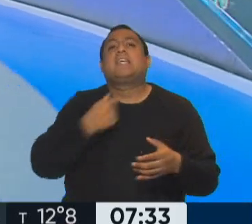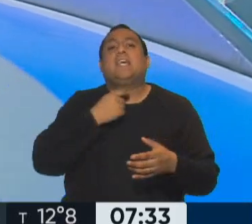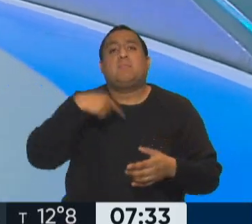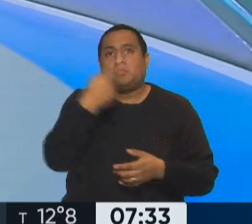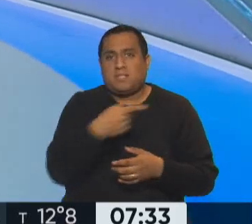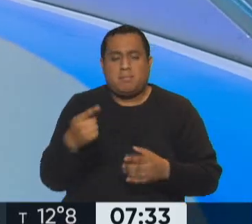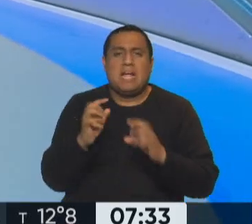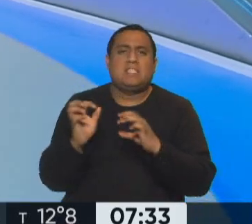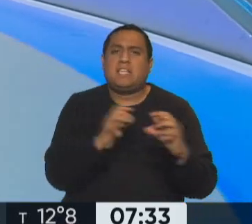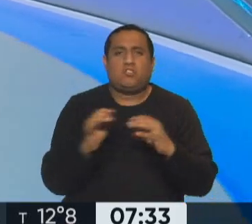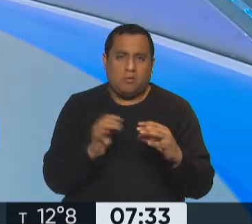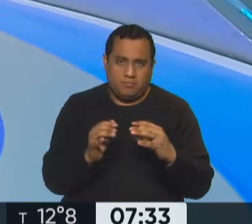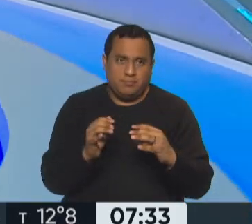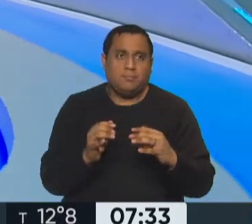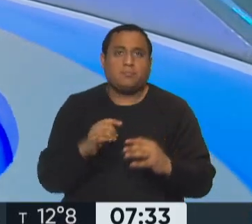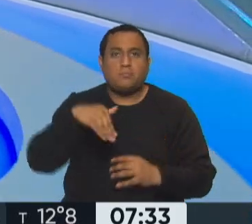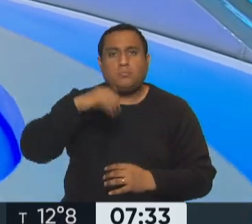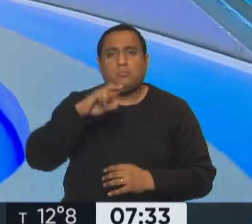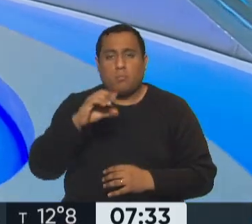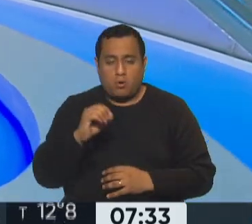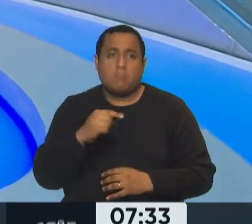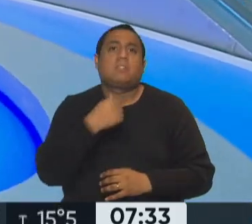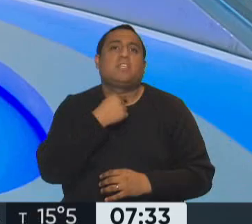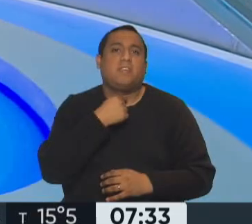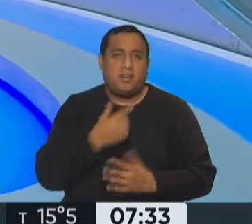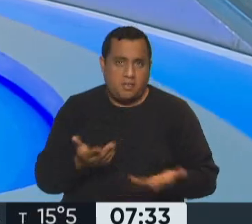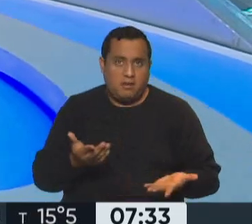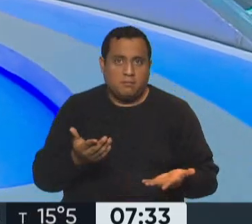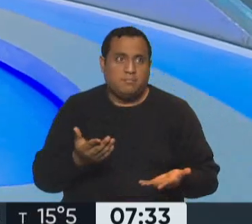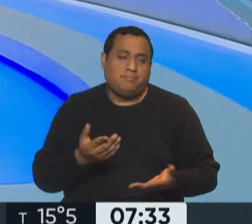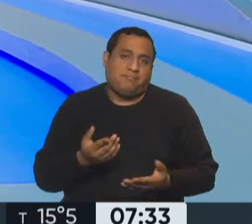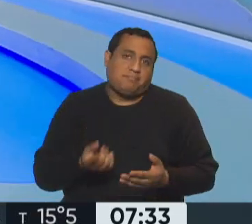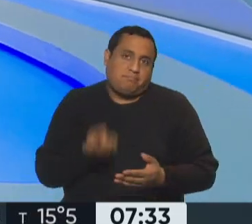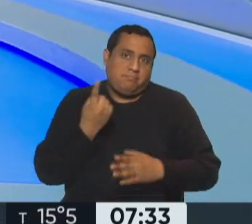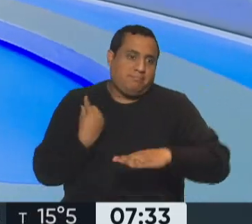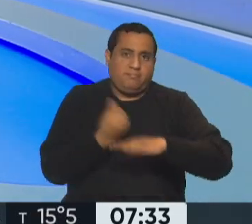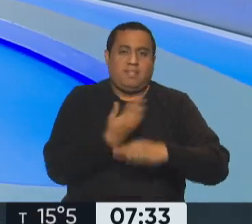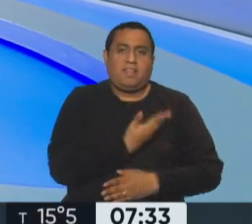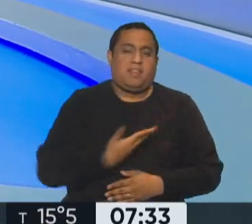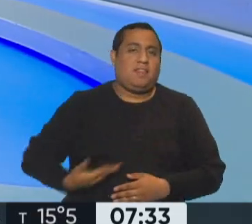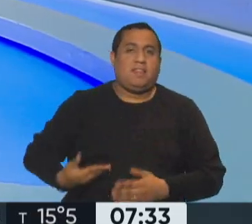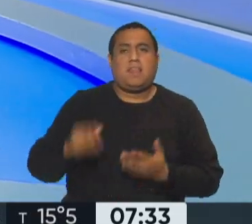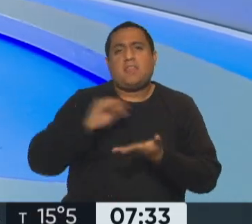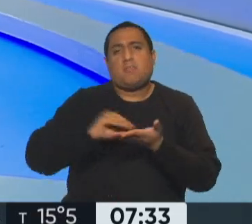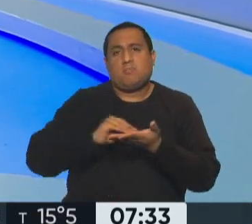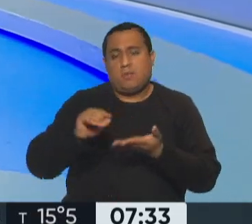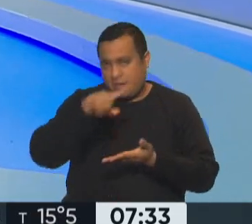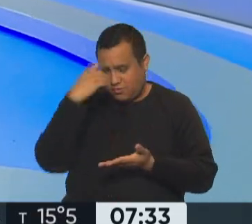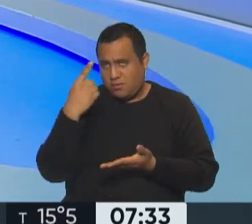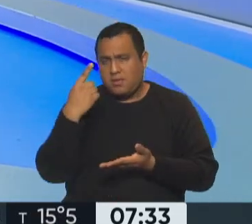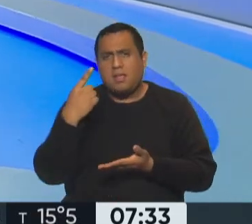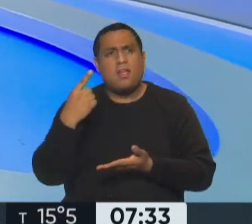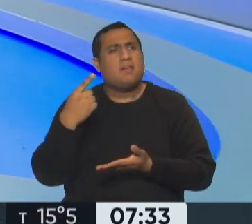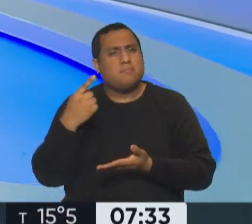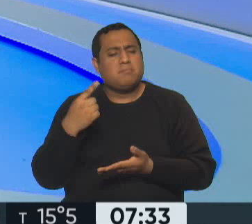semana es lo que quiere cecilia moreau quiere debutar en definitiva como presidenta de la cámara de diputados de la nación porque fue electa